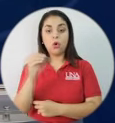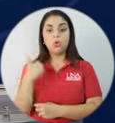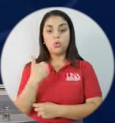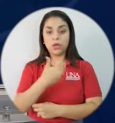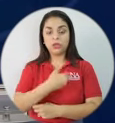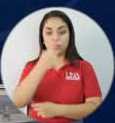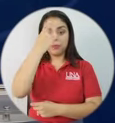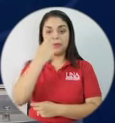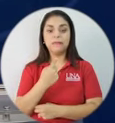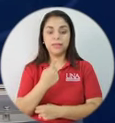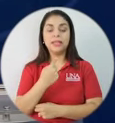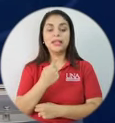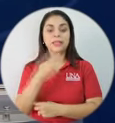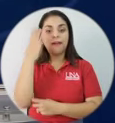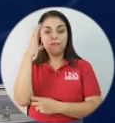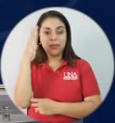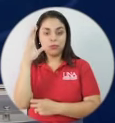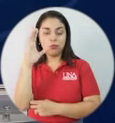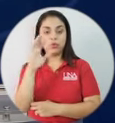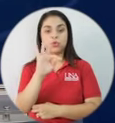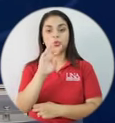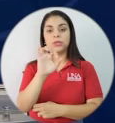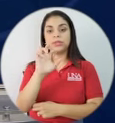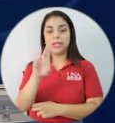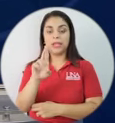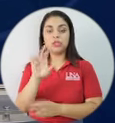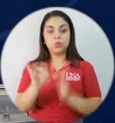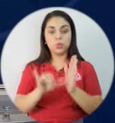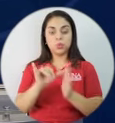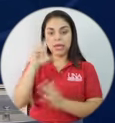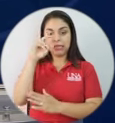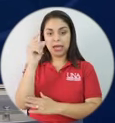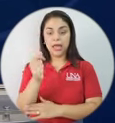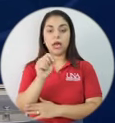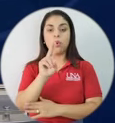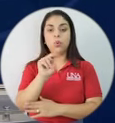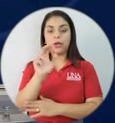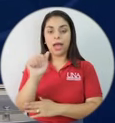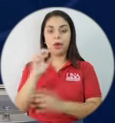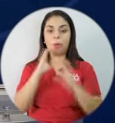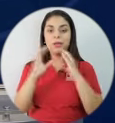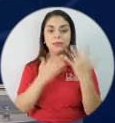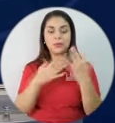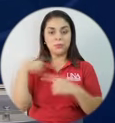www.una.ac.cr o en nuestros perfiles de Facebook, Twitter y YouTube, Instagram, bajo el nombre de